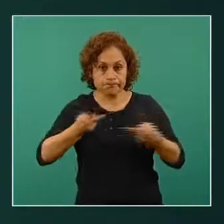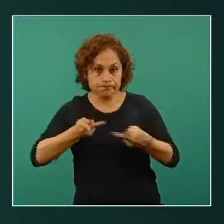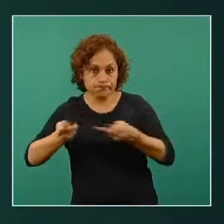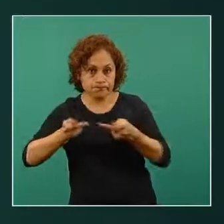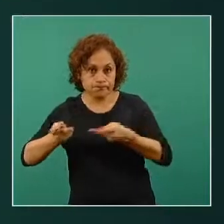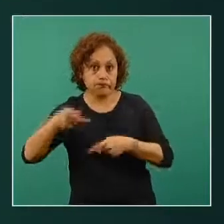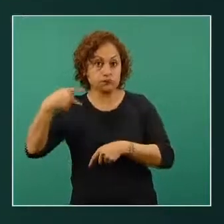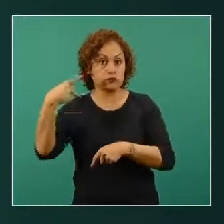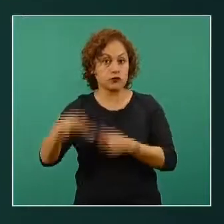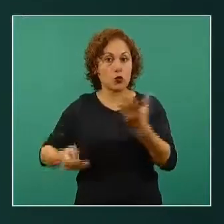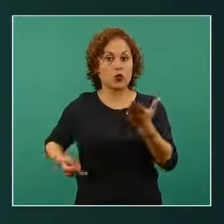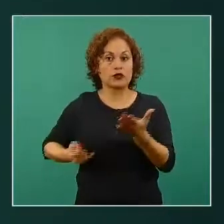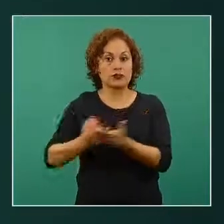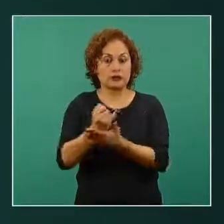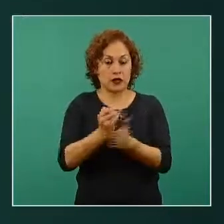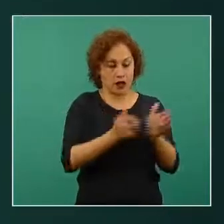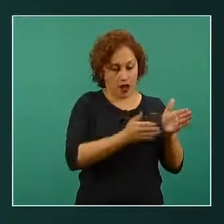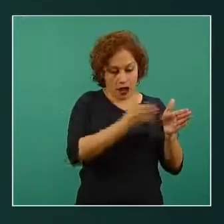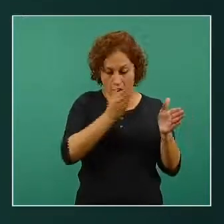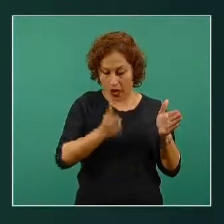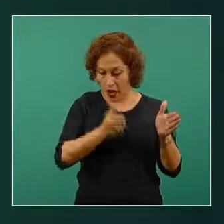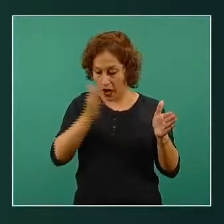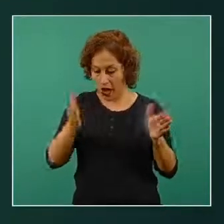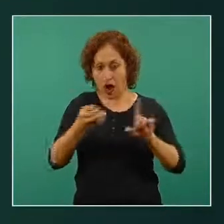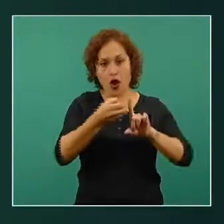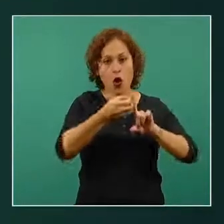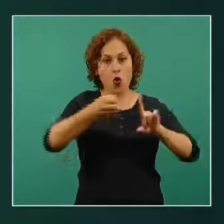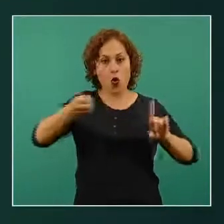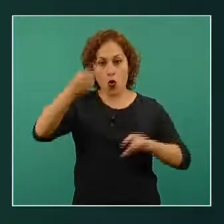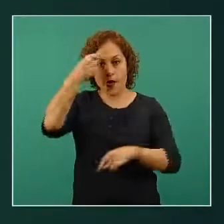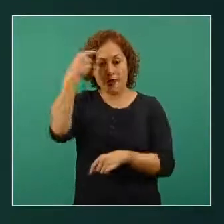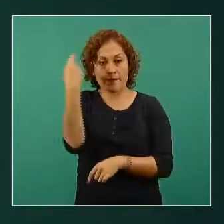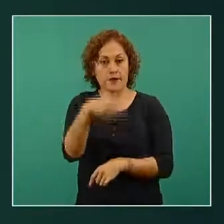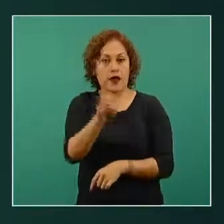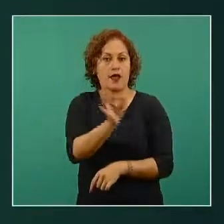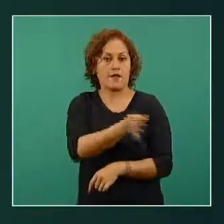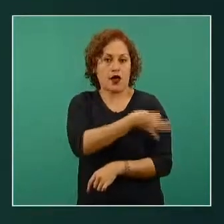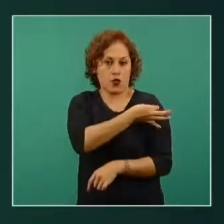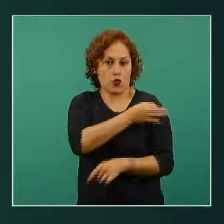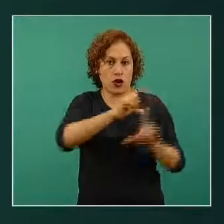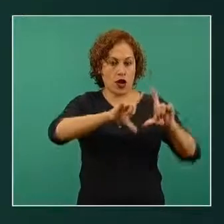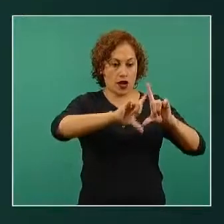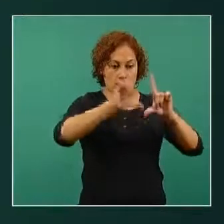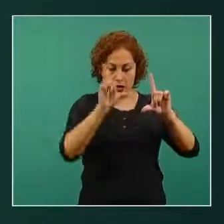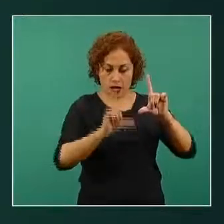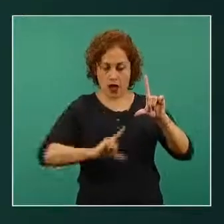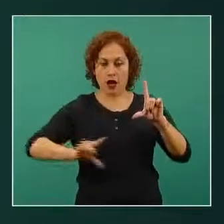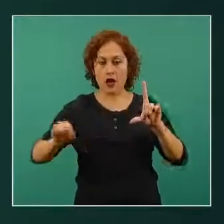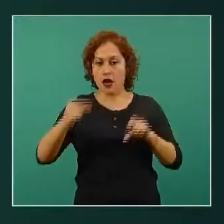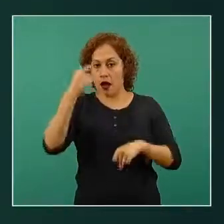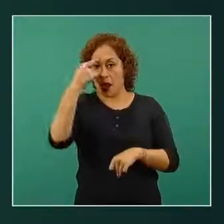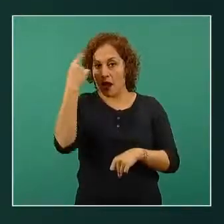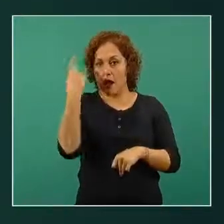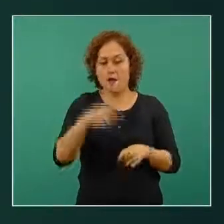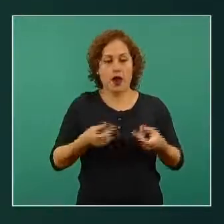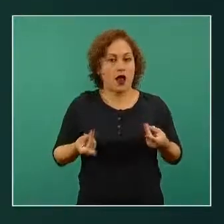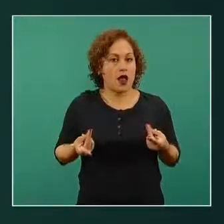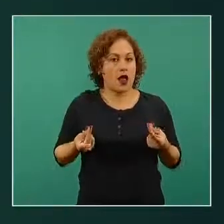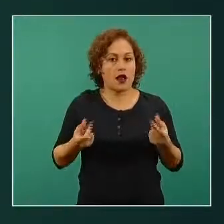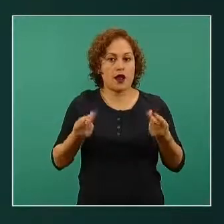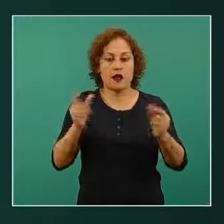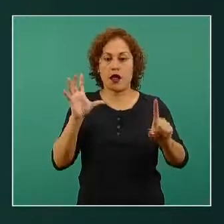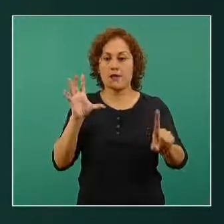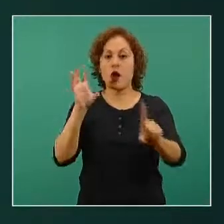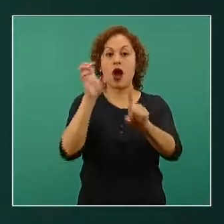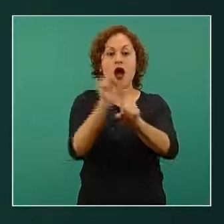definieron cuál era la priorización que se debía de tener en el país para poder lograr rápidamente o lo más